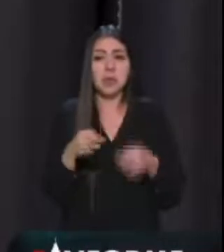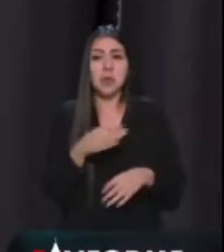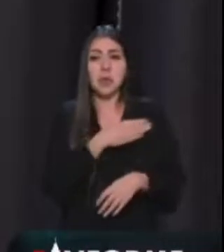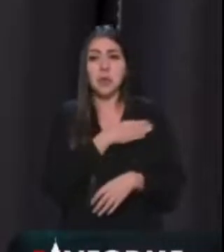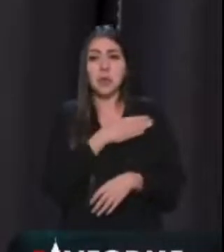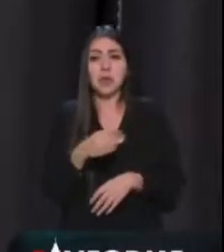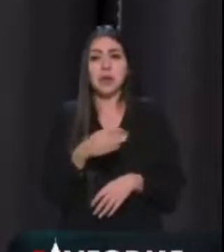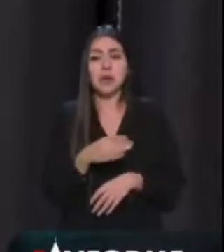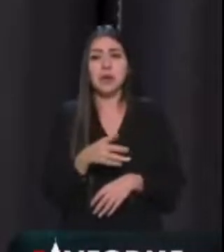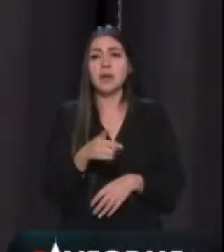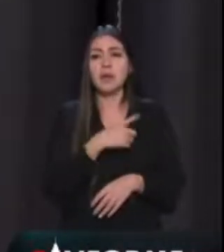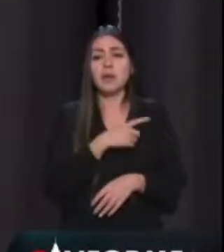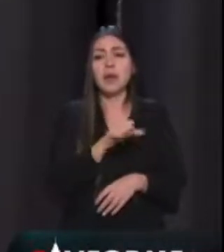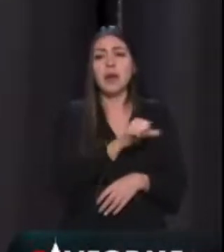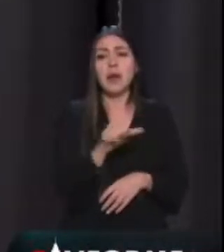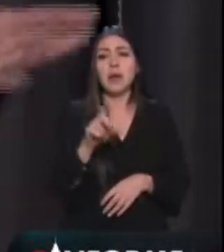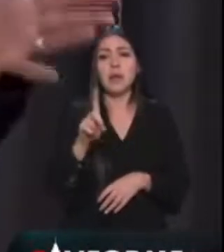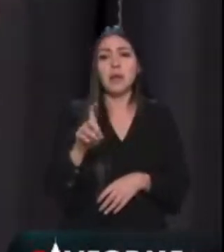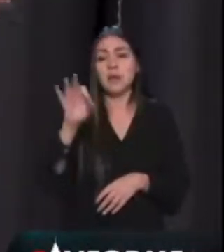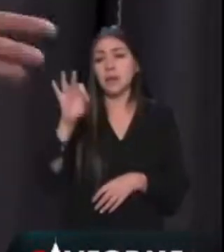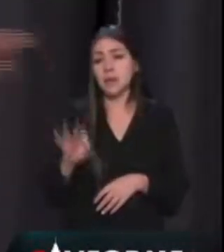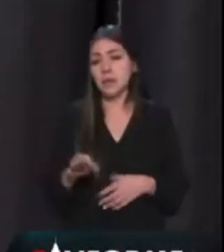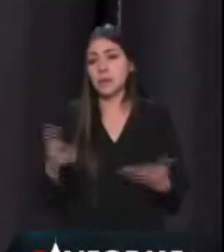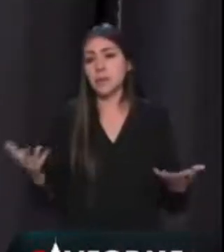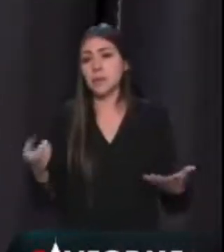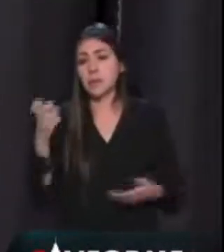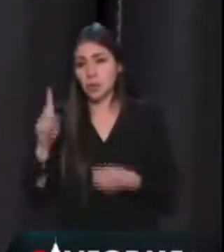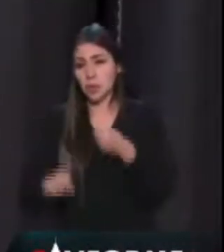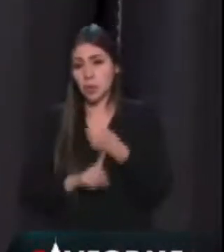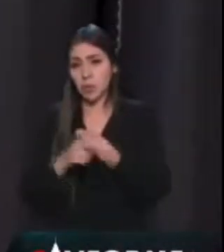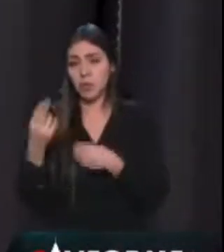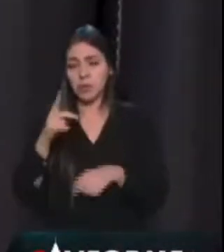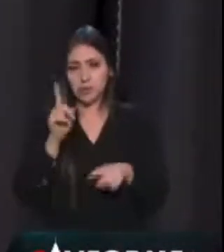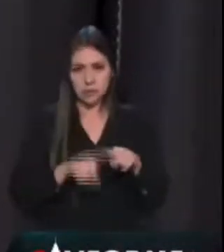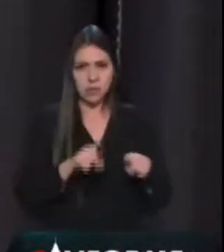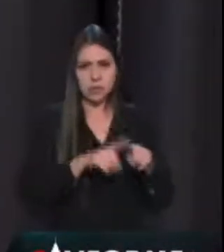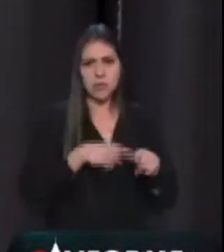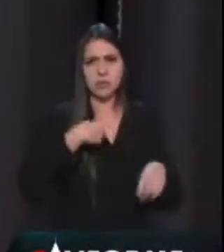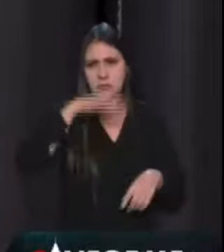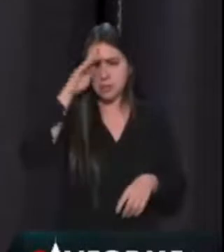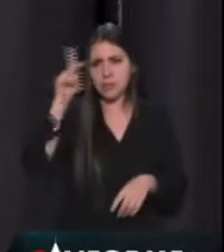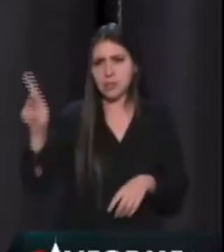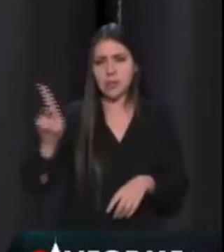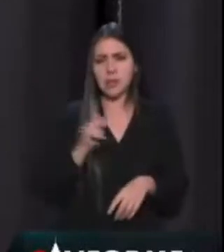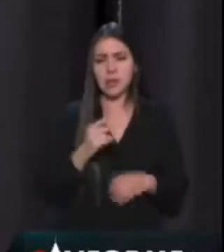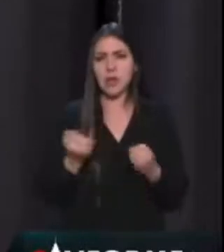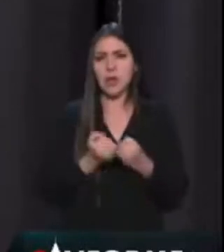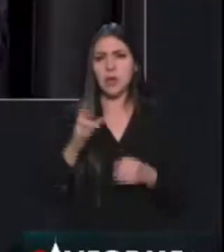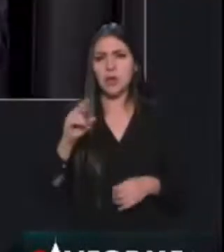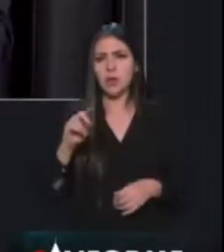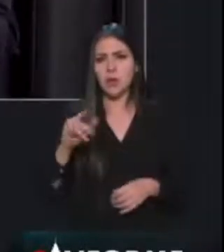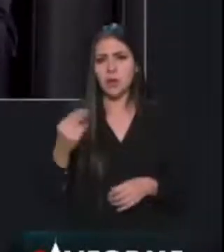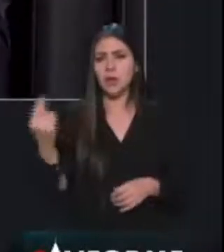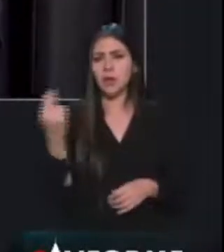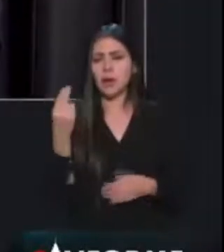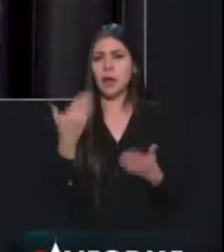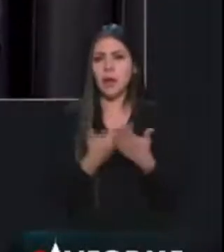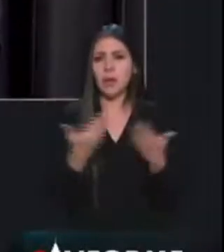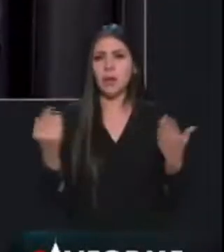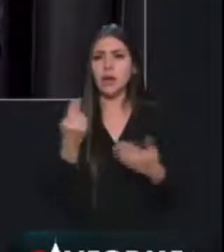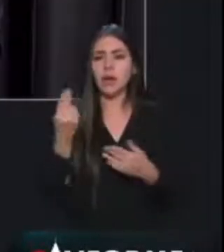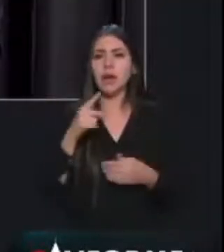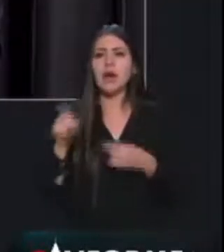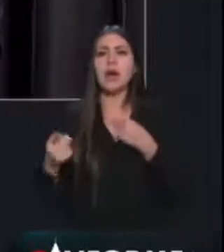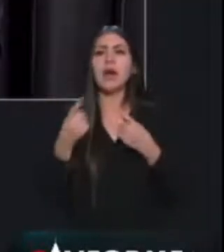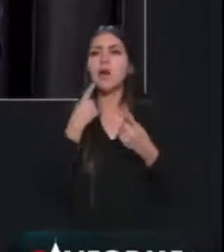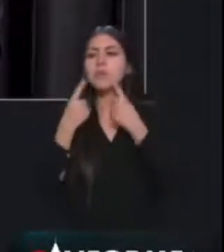un 30%. Son problemas técnicos que hay que resolver, pero coincido con Rodrigo. Yo creo que es momento de hacer el debate